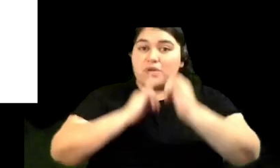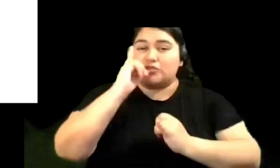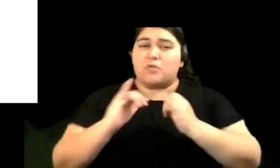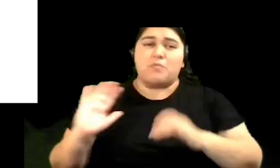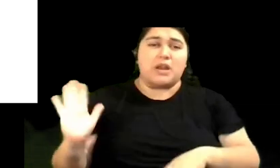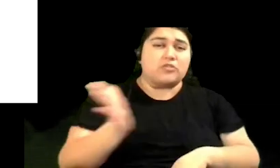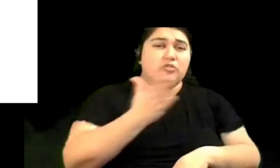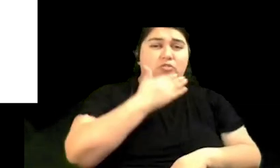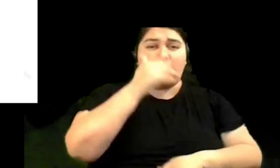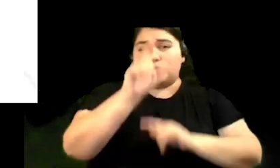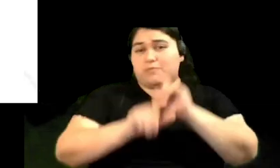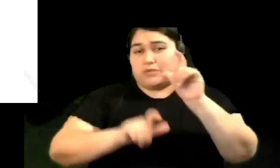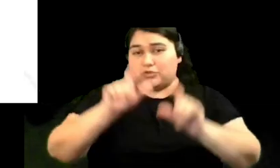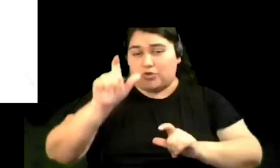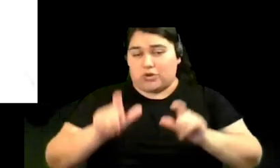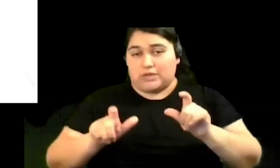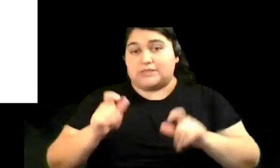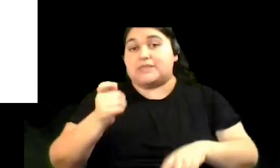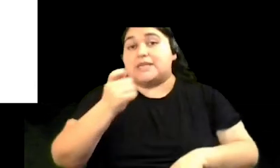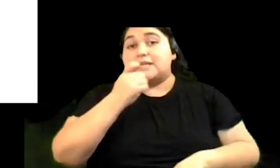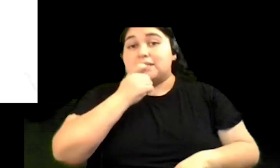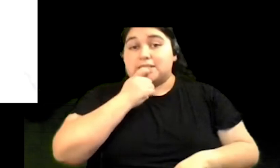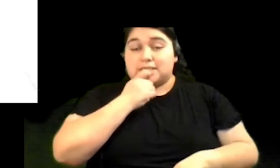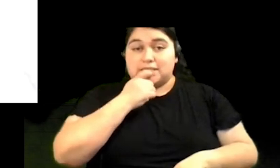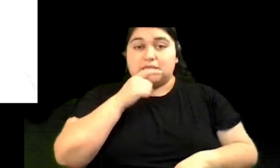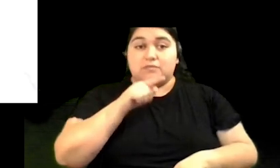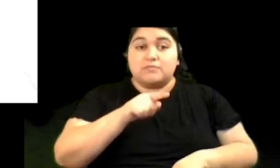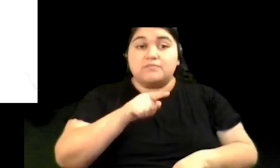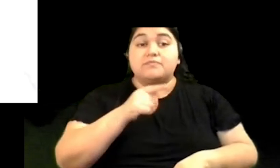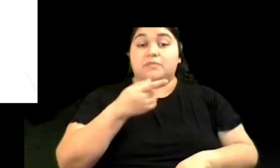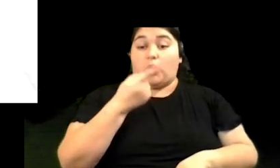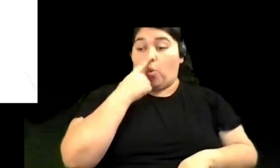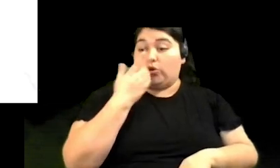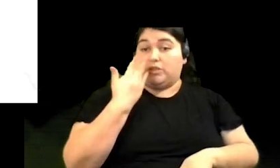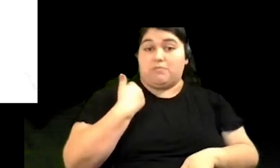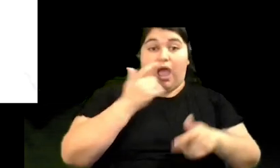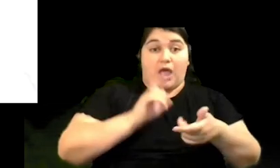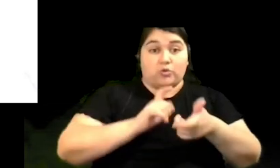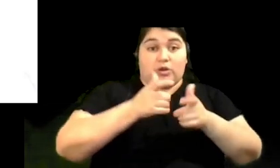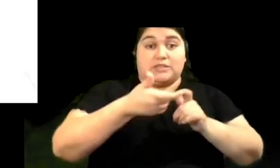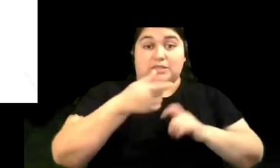que superen un monto determinado, que la última actualización eran